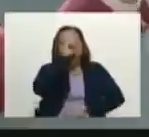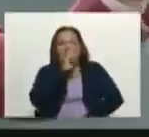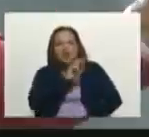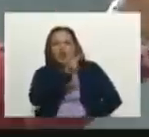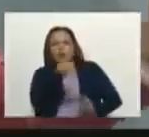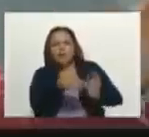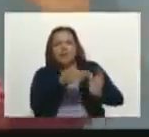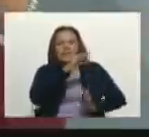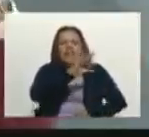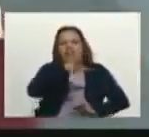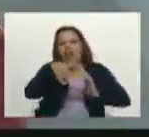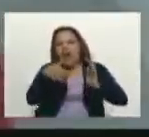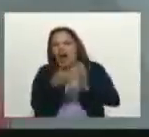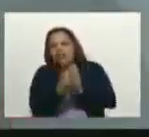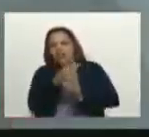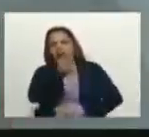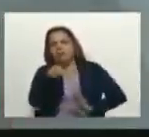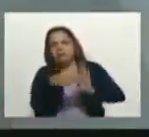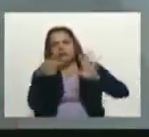4, 5, 6.